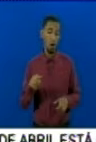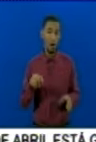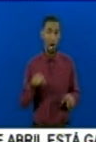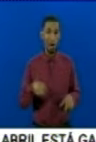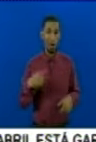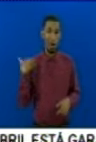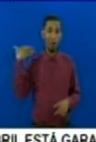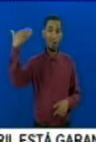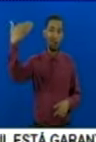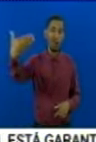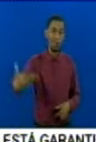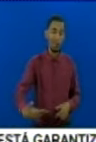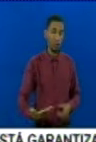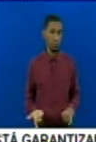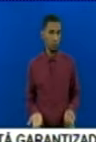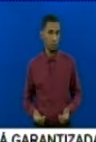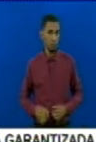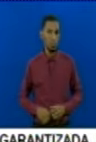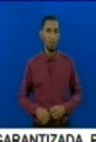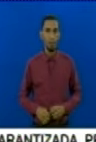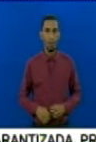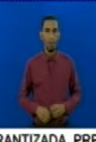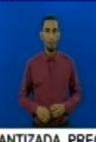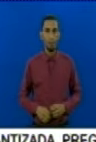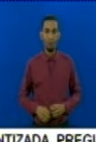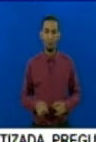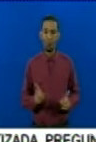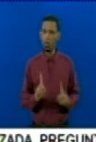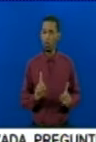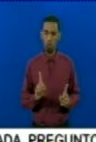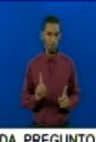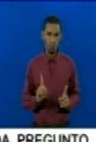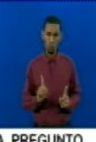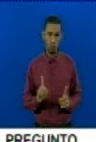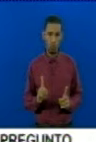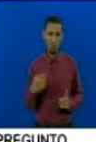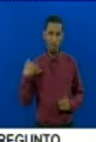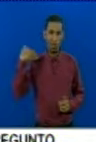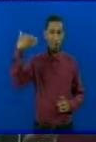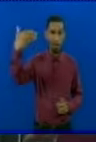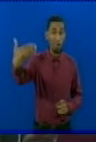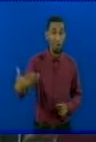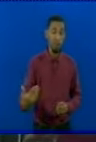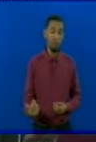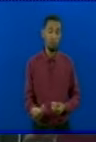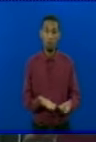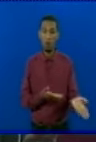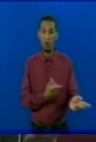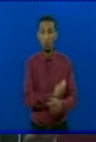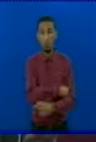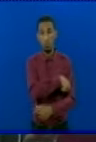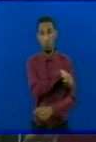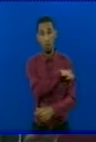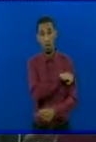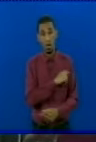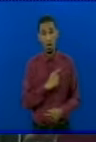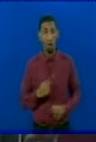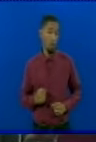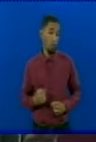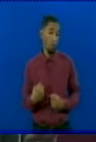en la distribución? A ver, esos no son atrasos en la distribución precisamente. Esos son deudas a la población, casi seguro derivadas. Habría